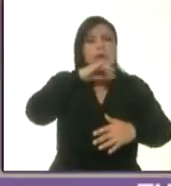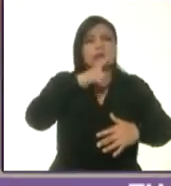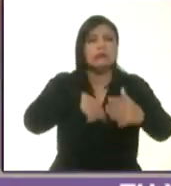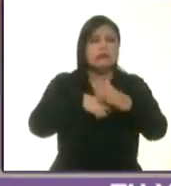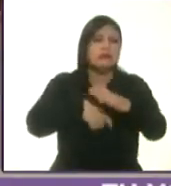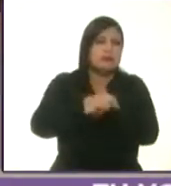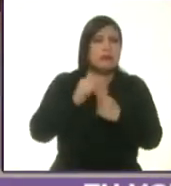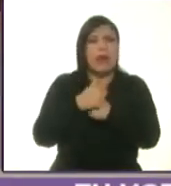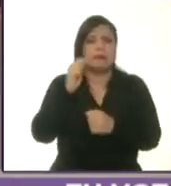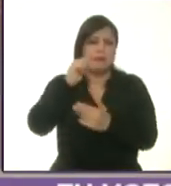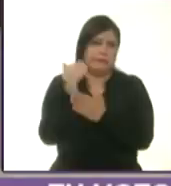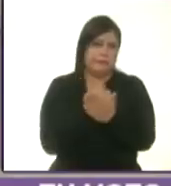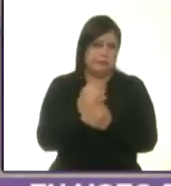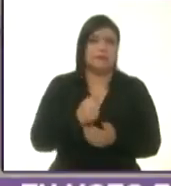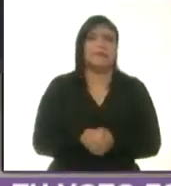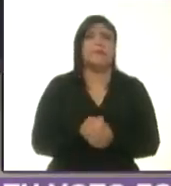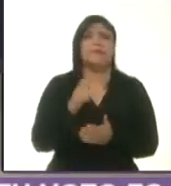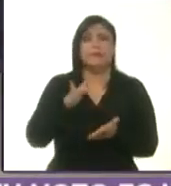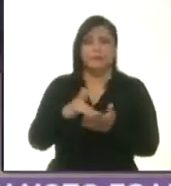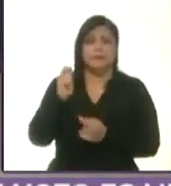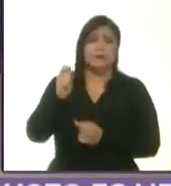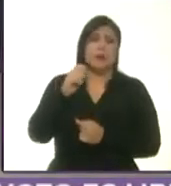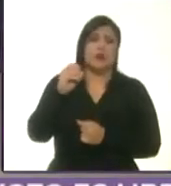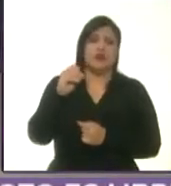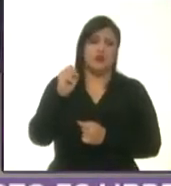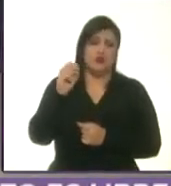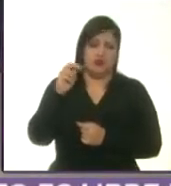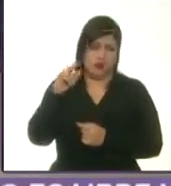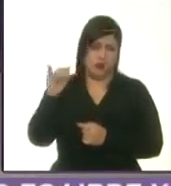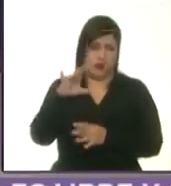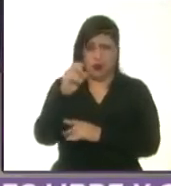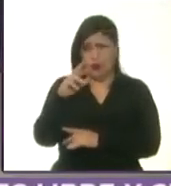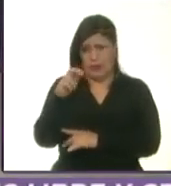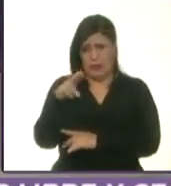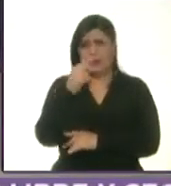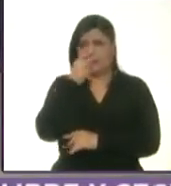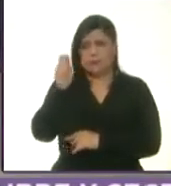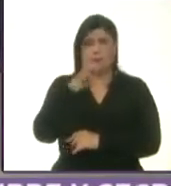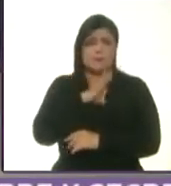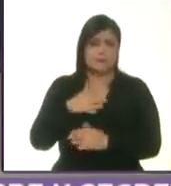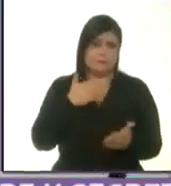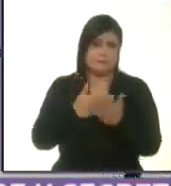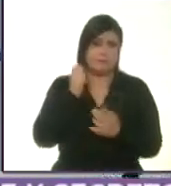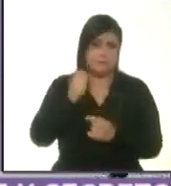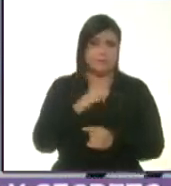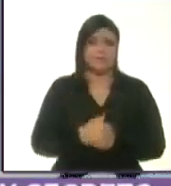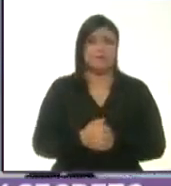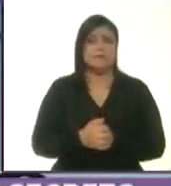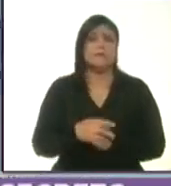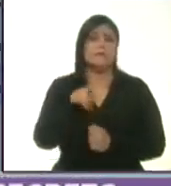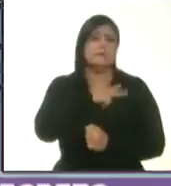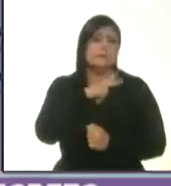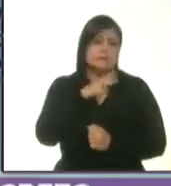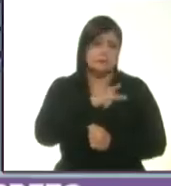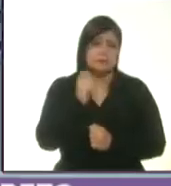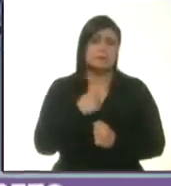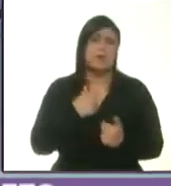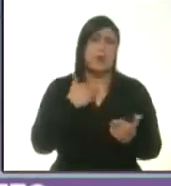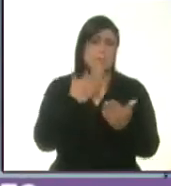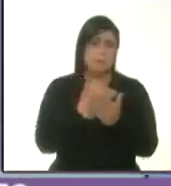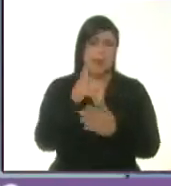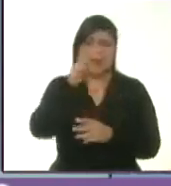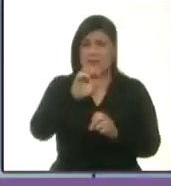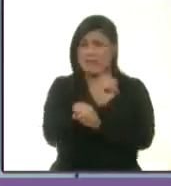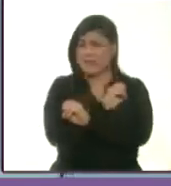a lorena osornio tiene la palabra bueno en una de mis propuestas estamos con cero trámites para